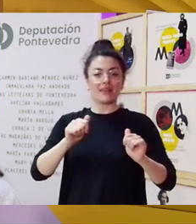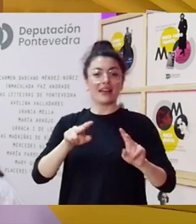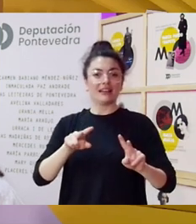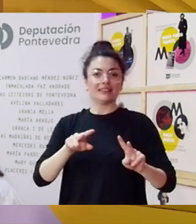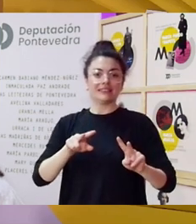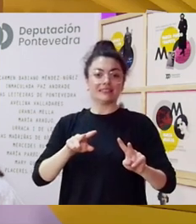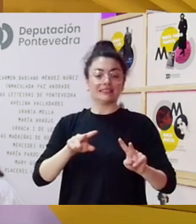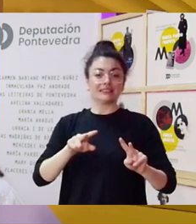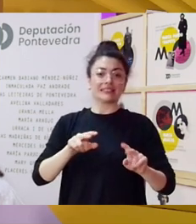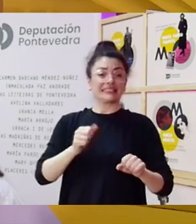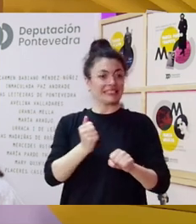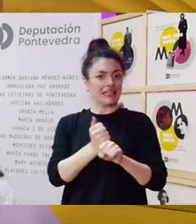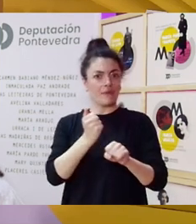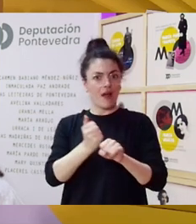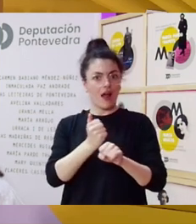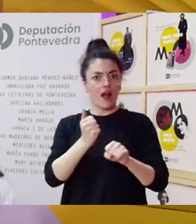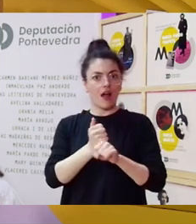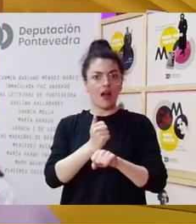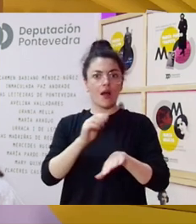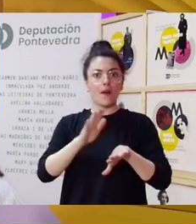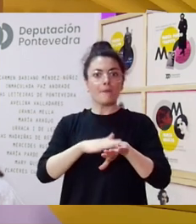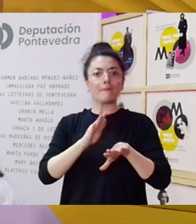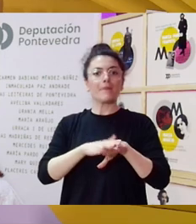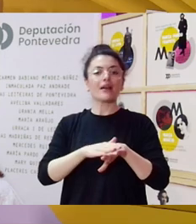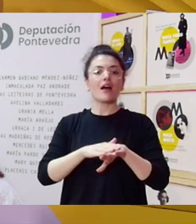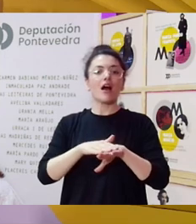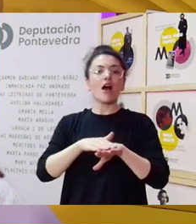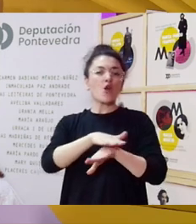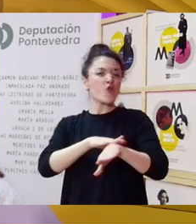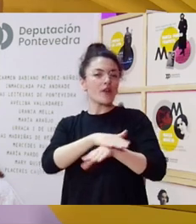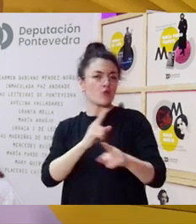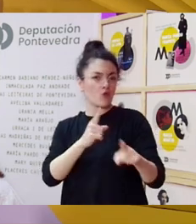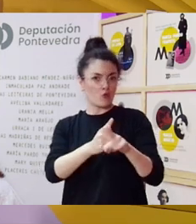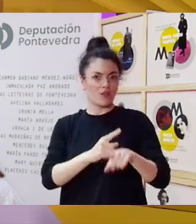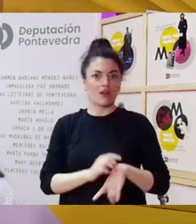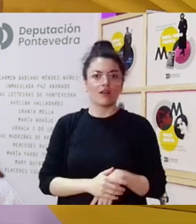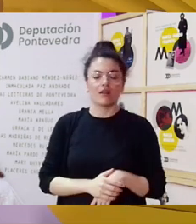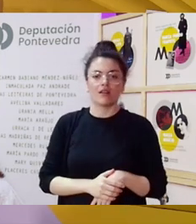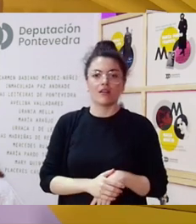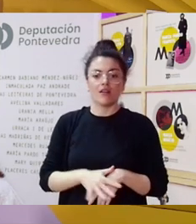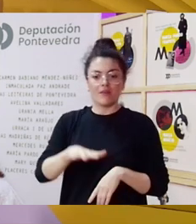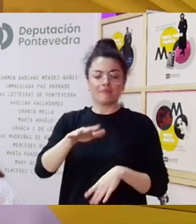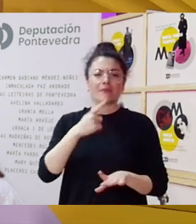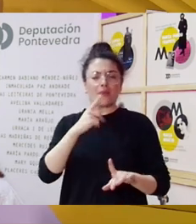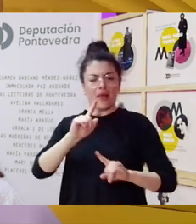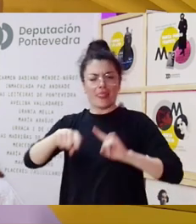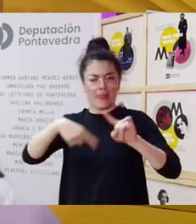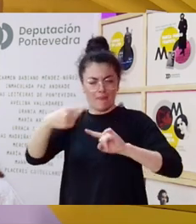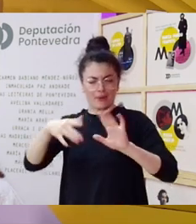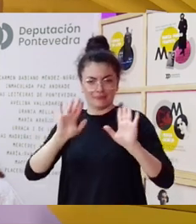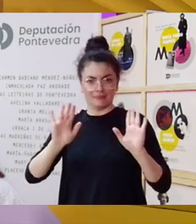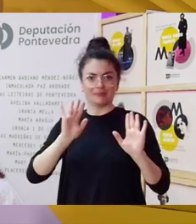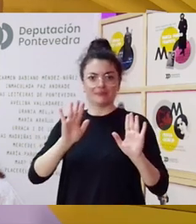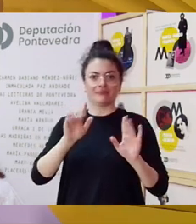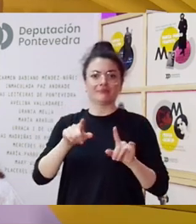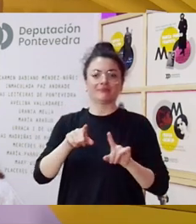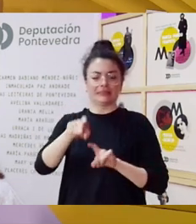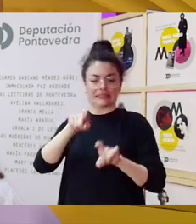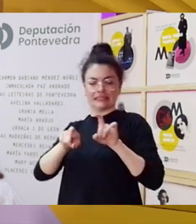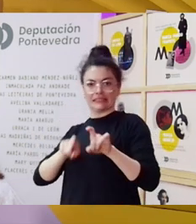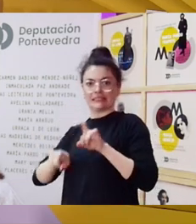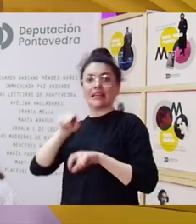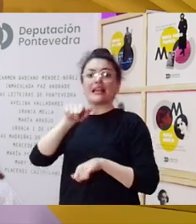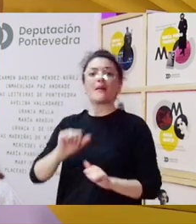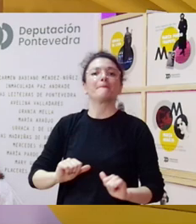Empezou a traballar co maquis da Croisset. Bueno, eso despois, que xa me saltei un paso. Ela